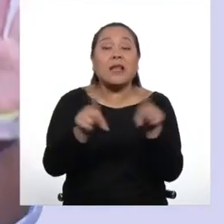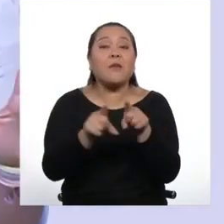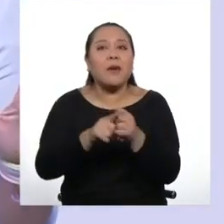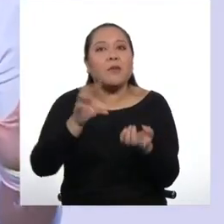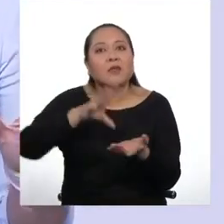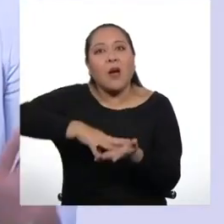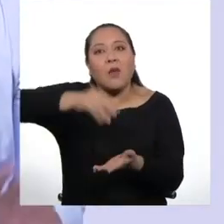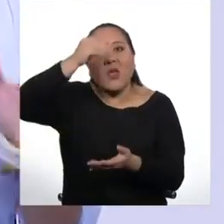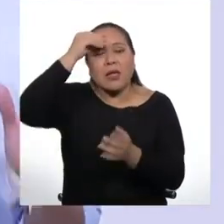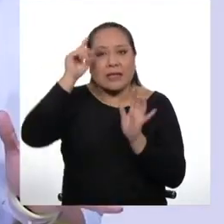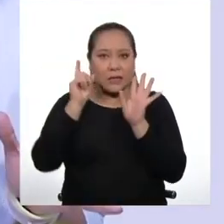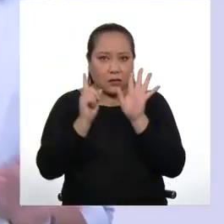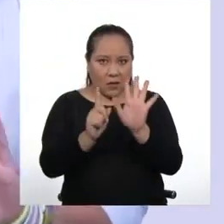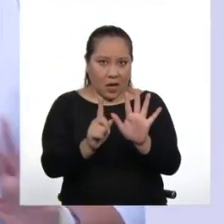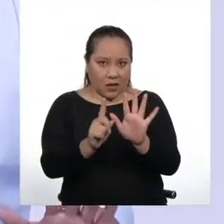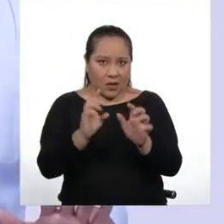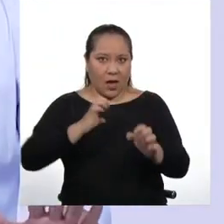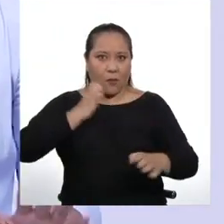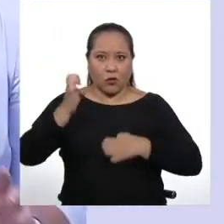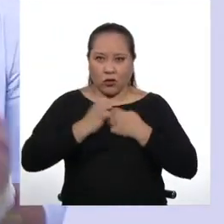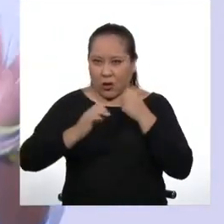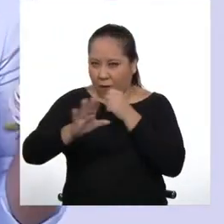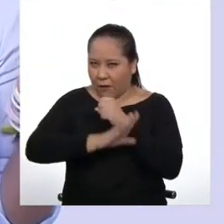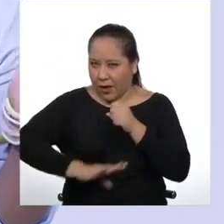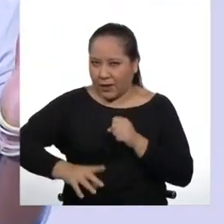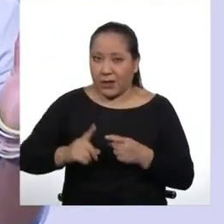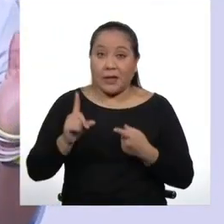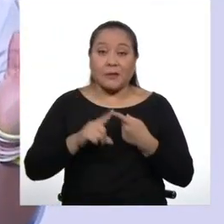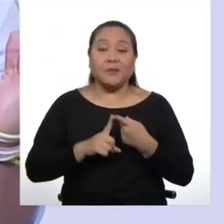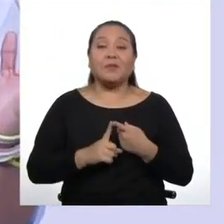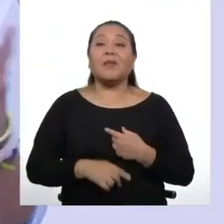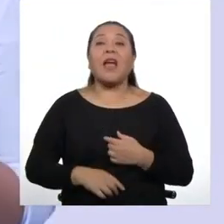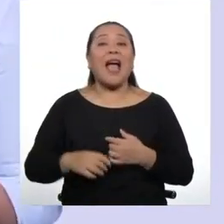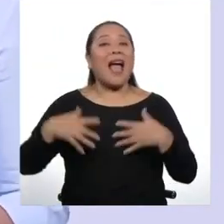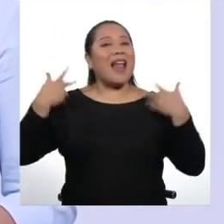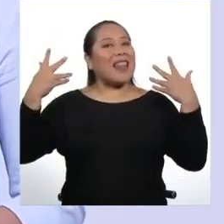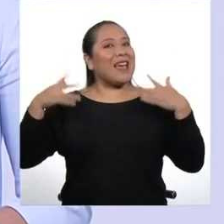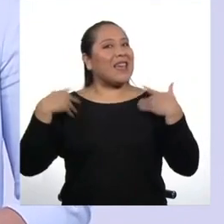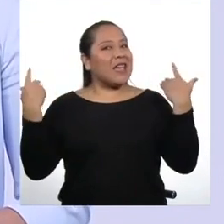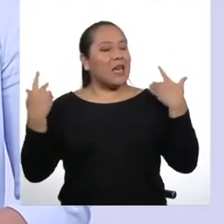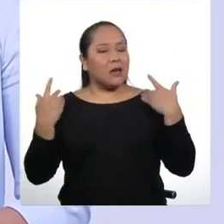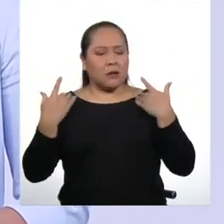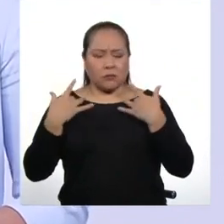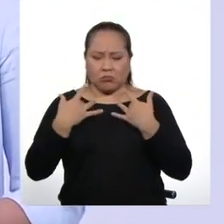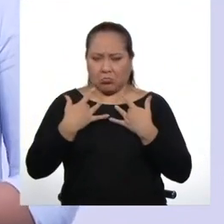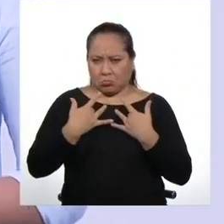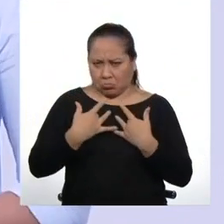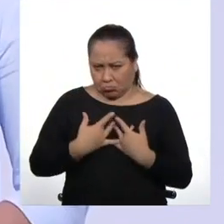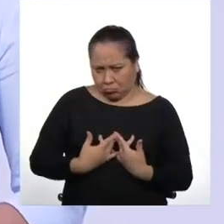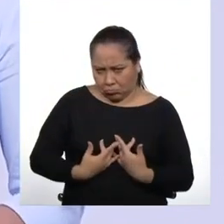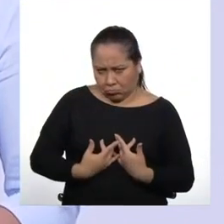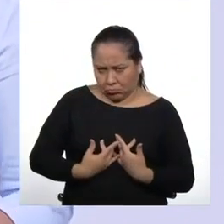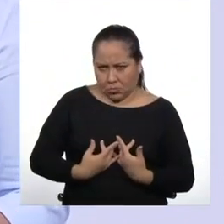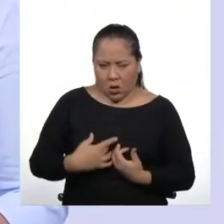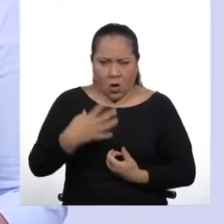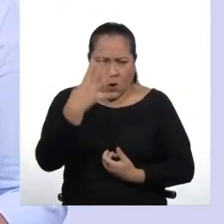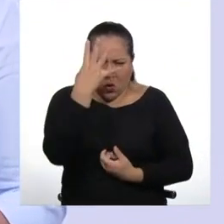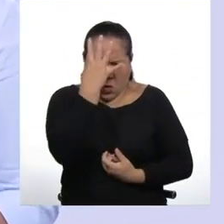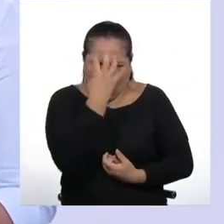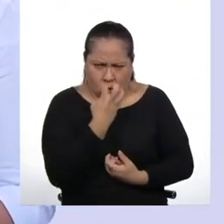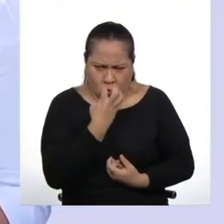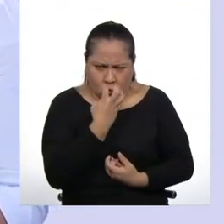que las 6 emociones principales son alegría, tristeza,